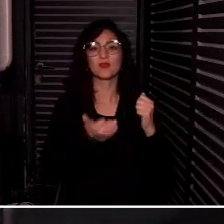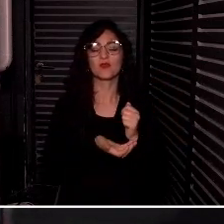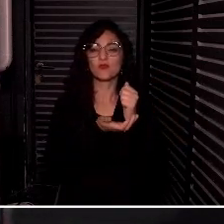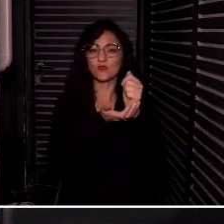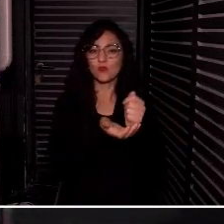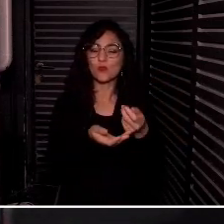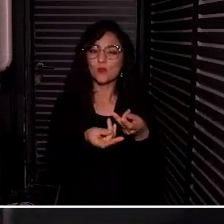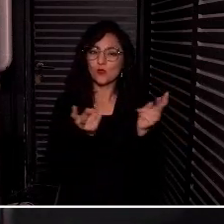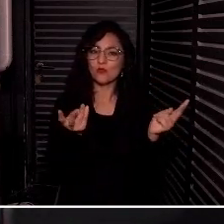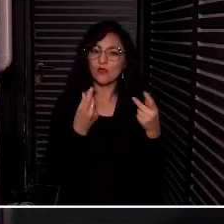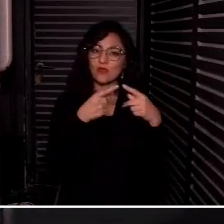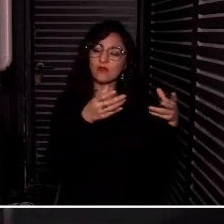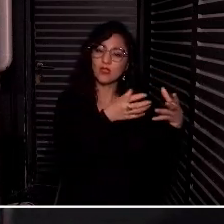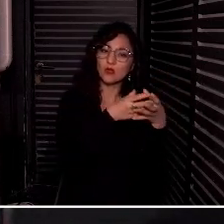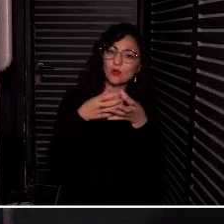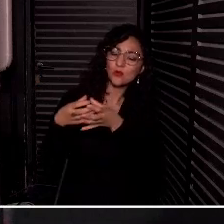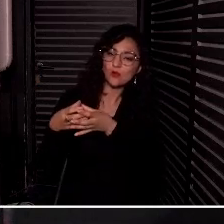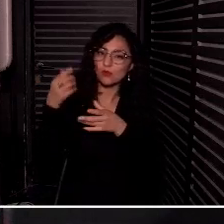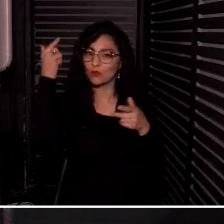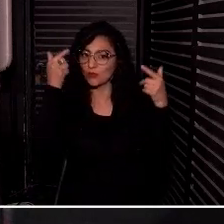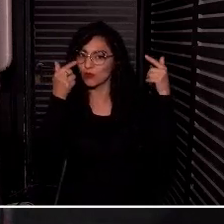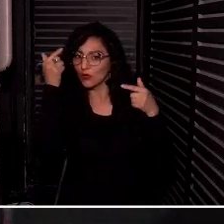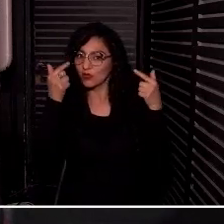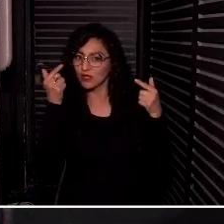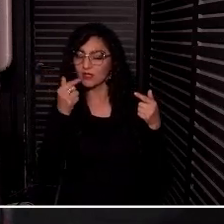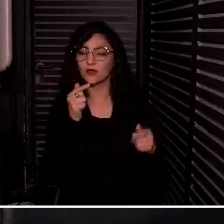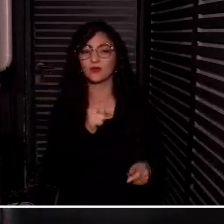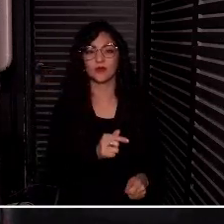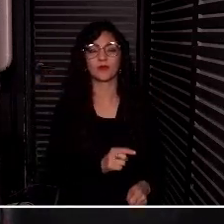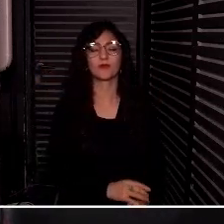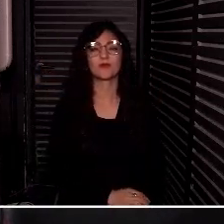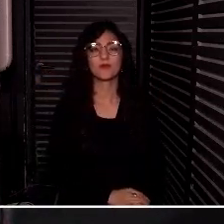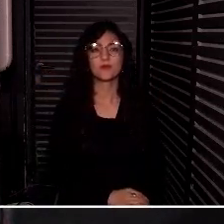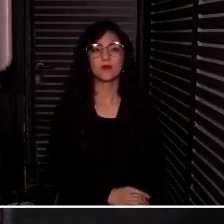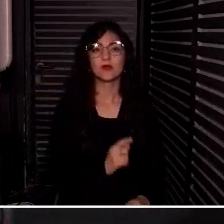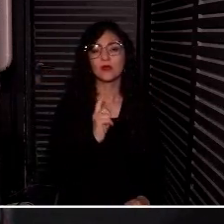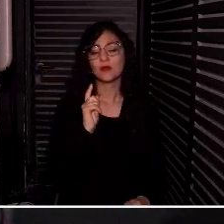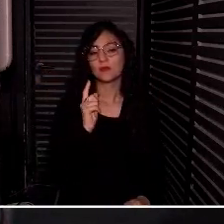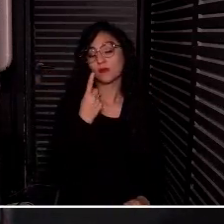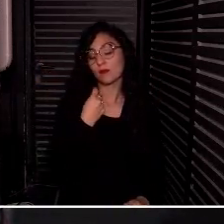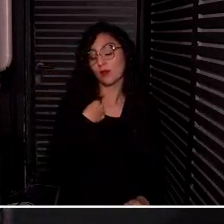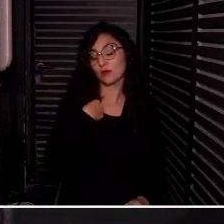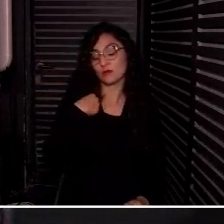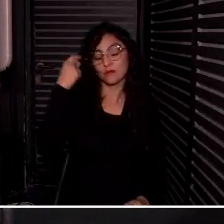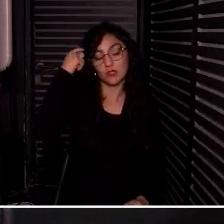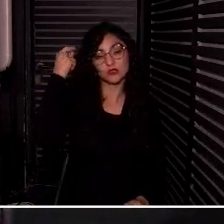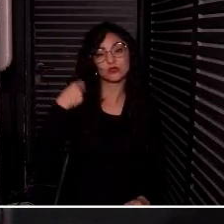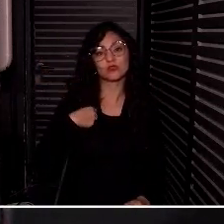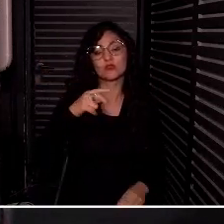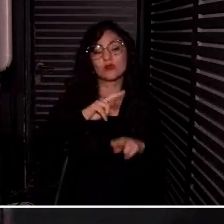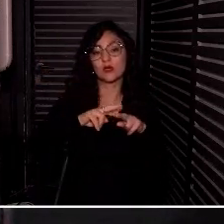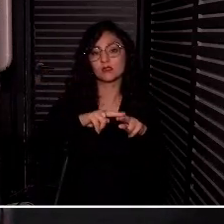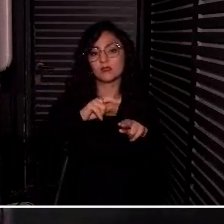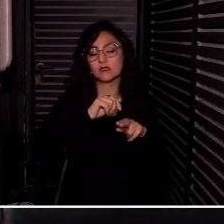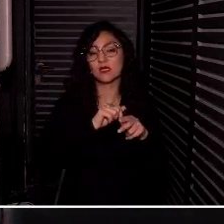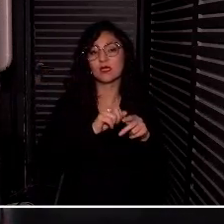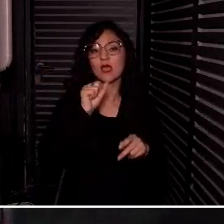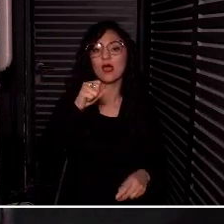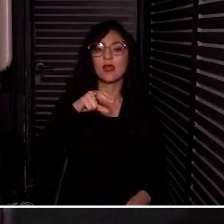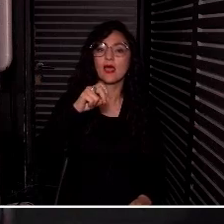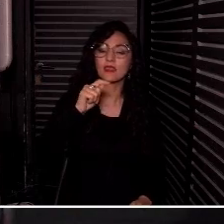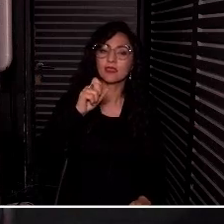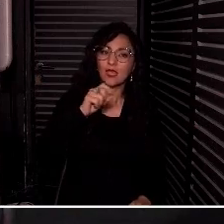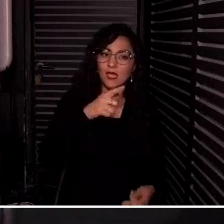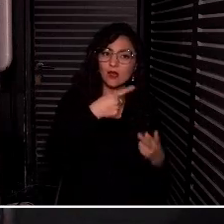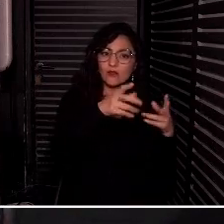día de los partidos político Entonces yo creo que una de las primeras cuestiones que yo haría tipo anatel o partidos políticos Perdón